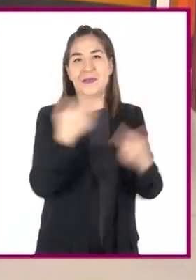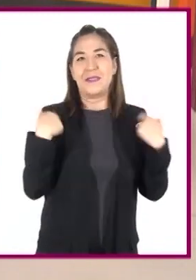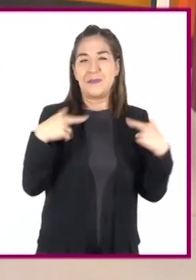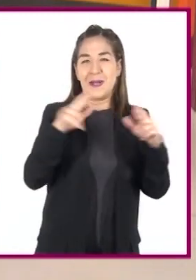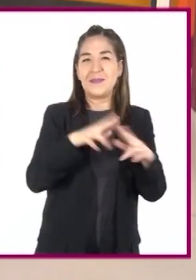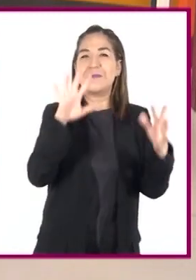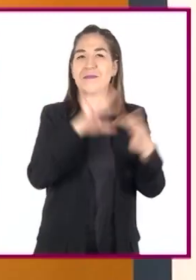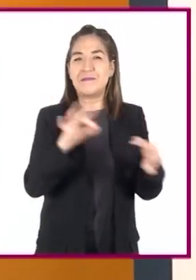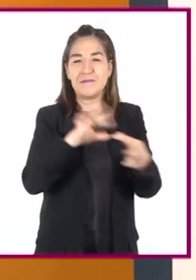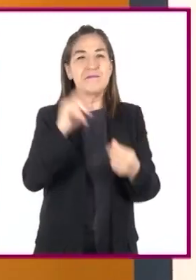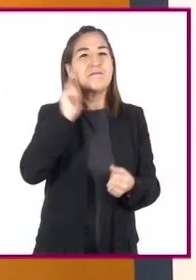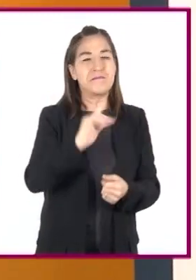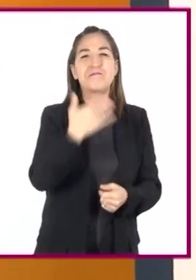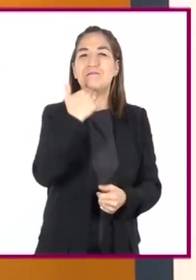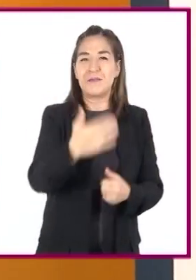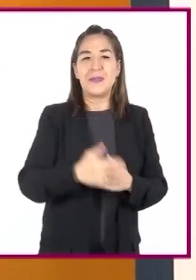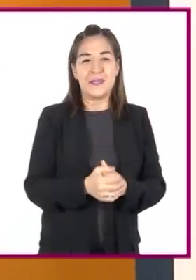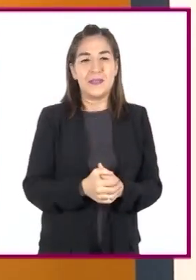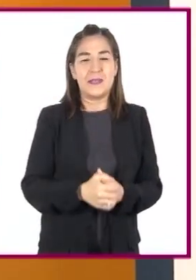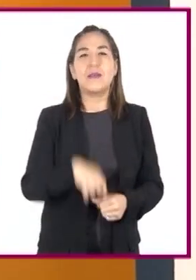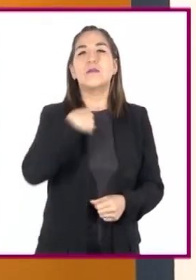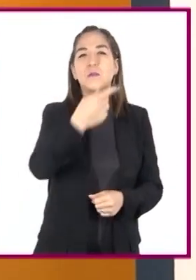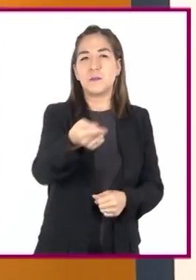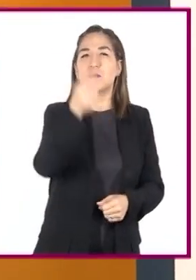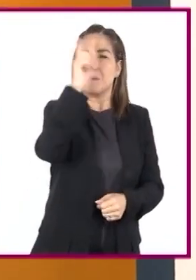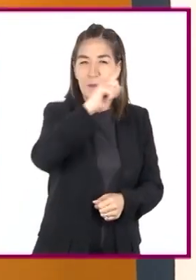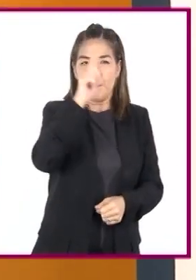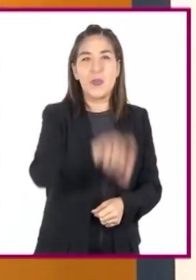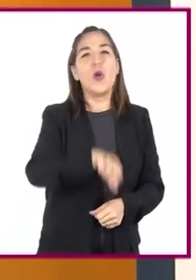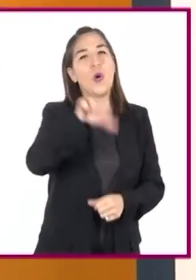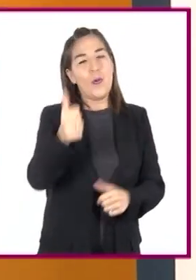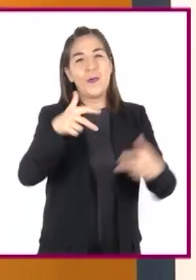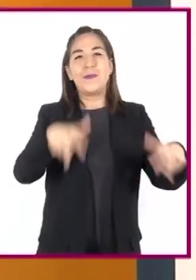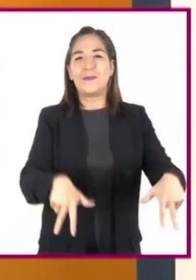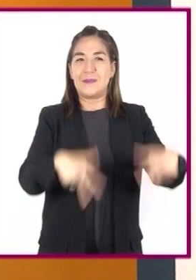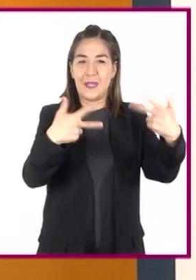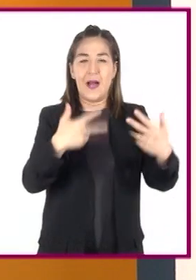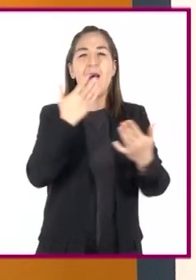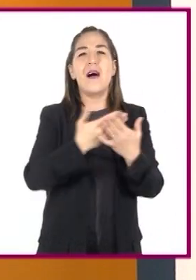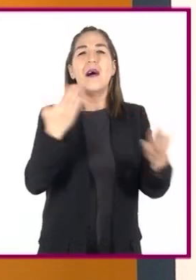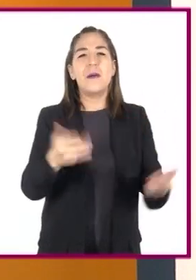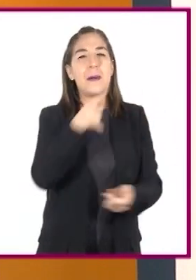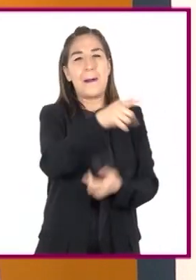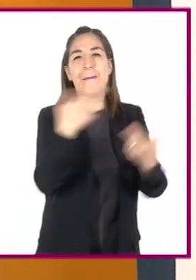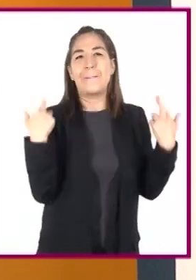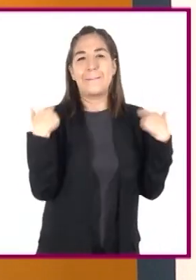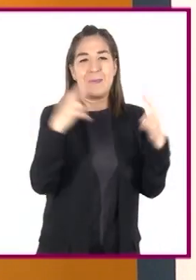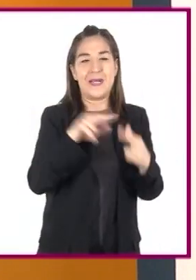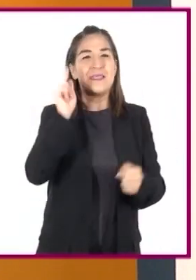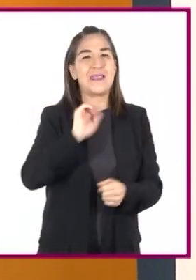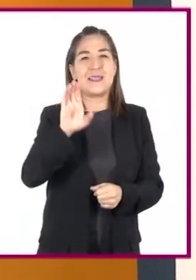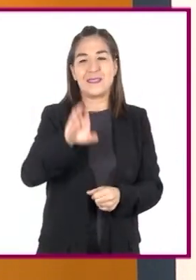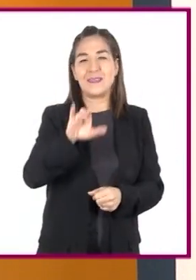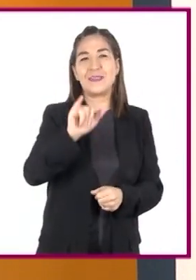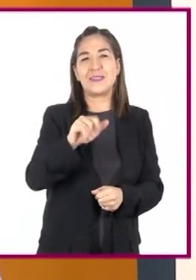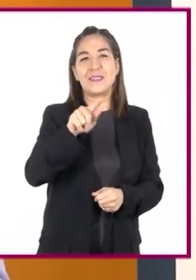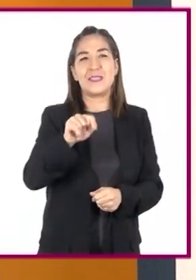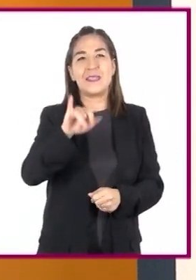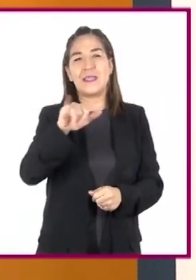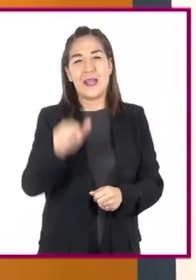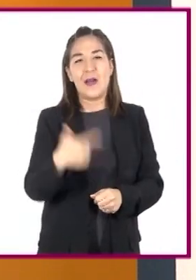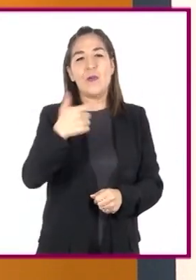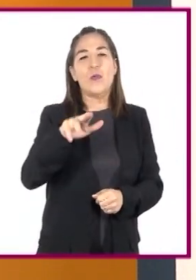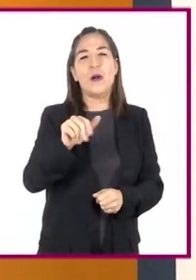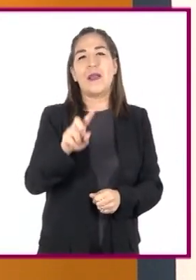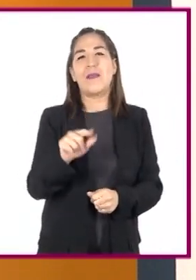la maestra Rosadelia. Te sugiero que hagamos otra videollamada, ahora a la maestra Cintia Guadalupe Hernández Pérez,